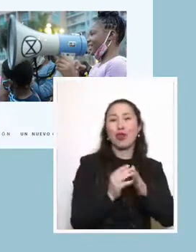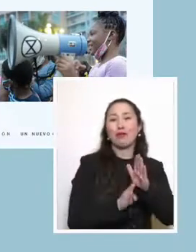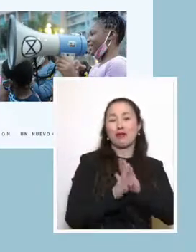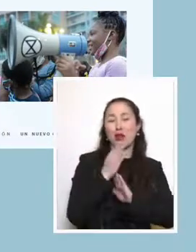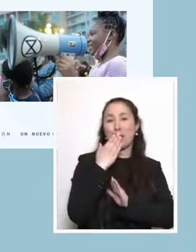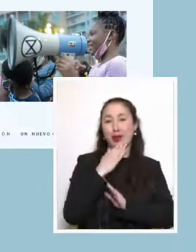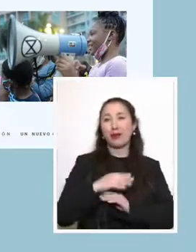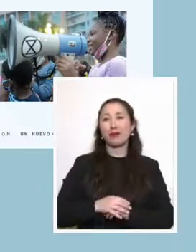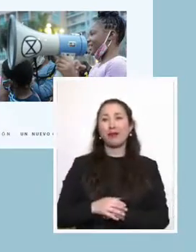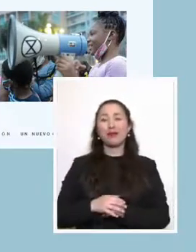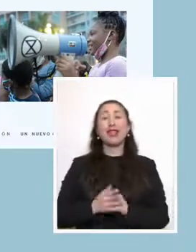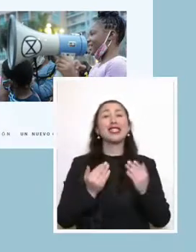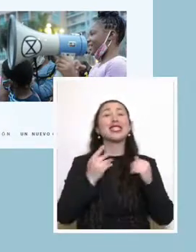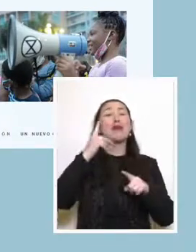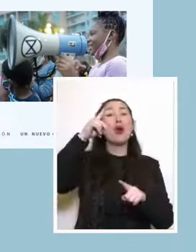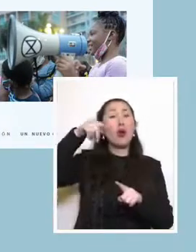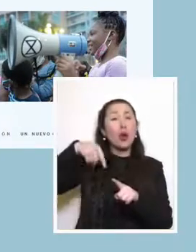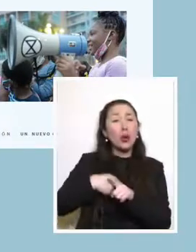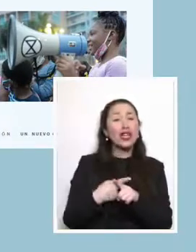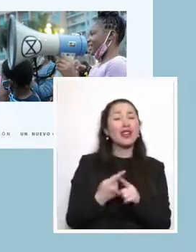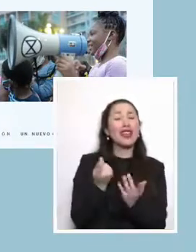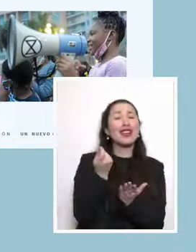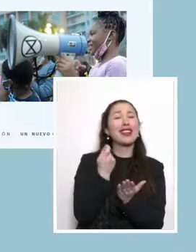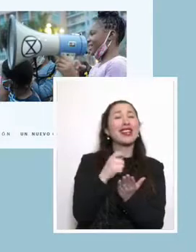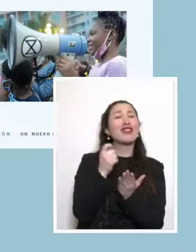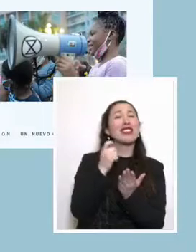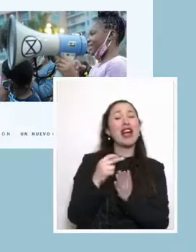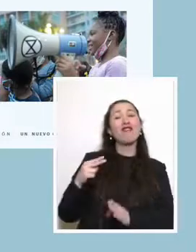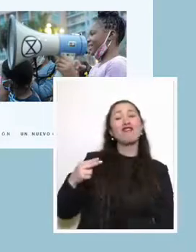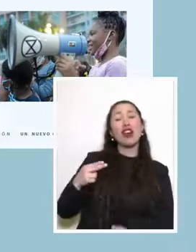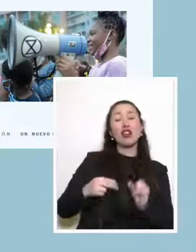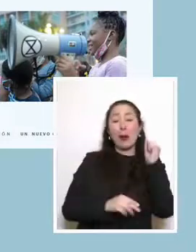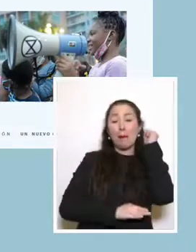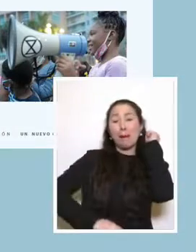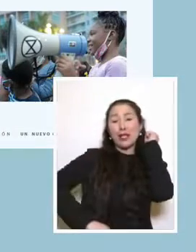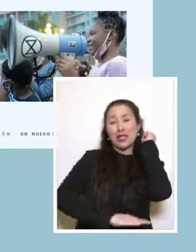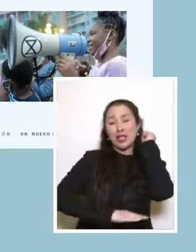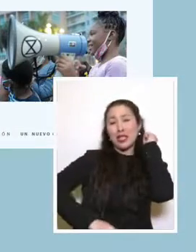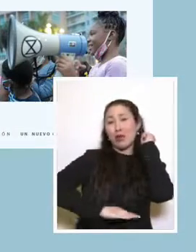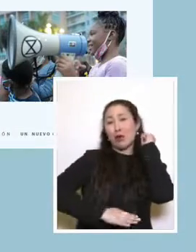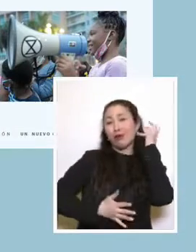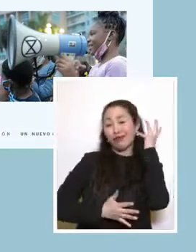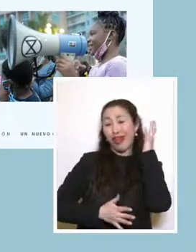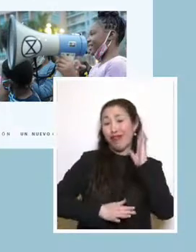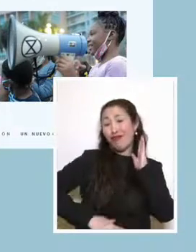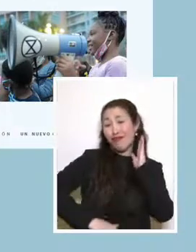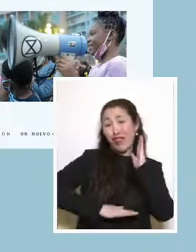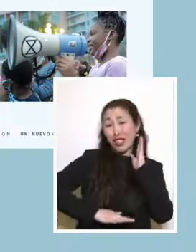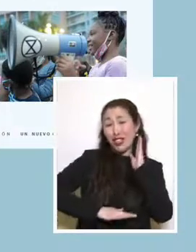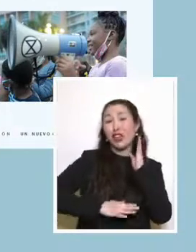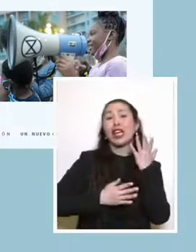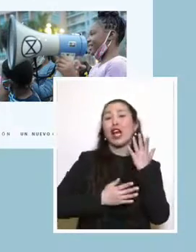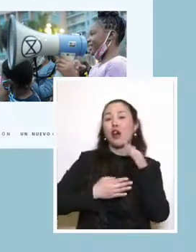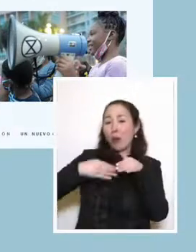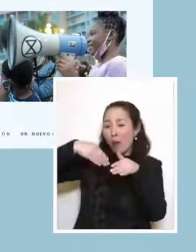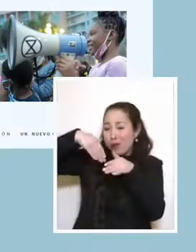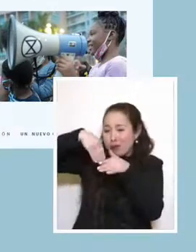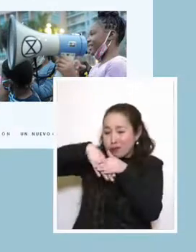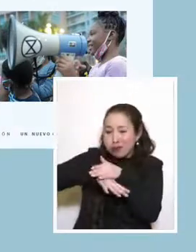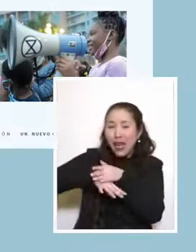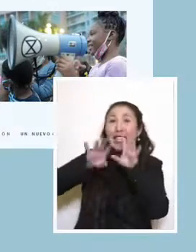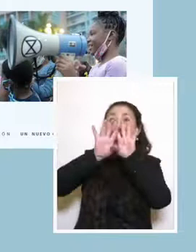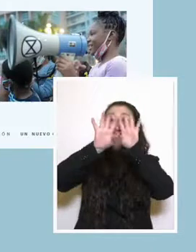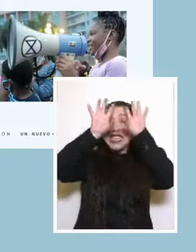Necesitamos revisar los valores y principios fundamentales que yacen detrás de nuestros